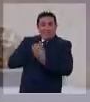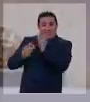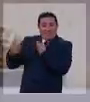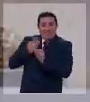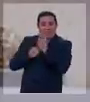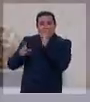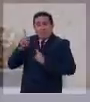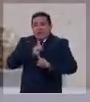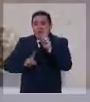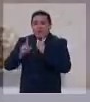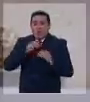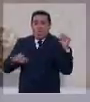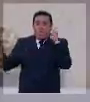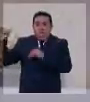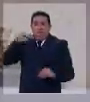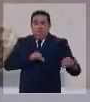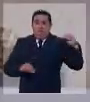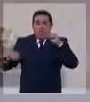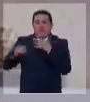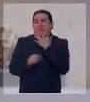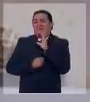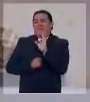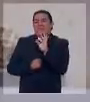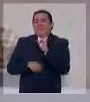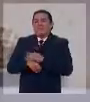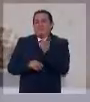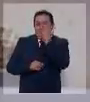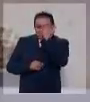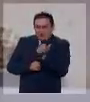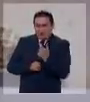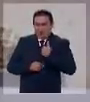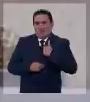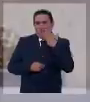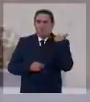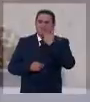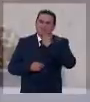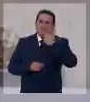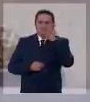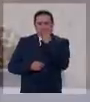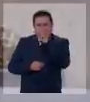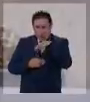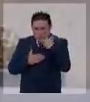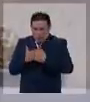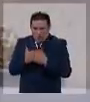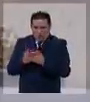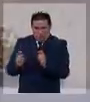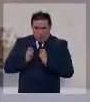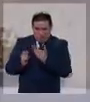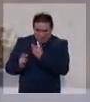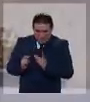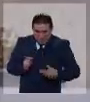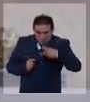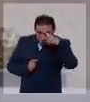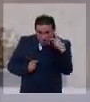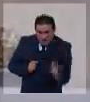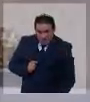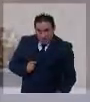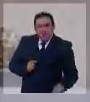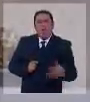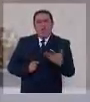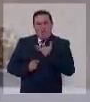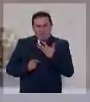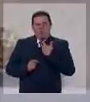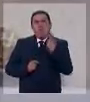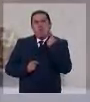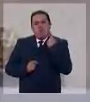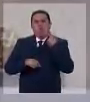simple. Porque me atreví a decir que cuando yo sea presidente de México, habrá una fiscalía autónoma que investigue al